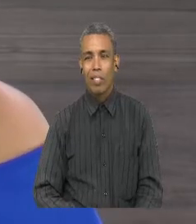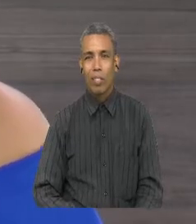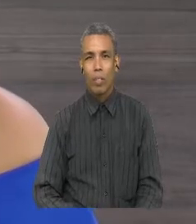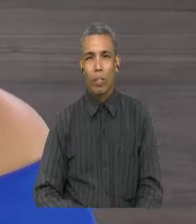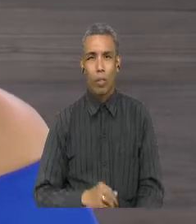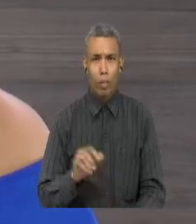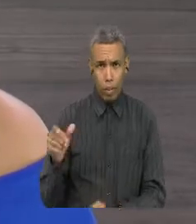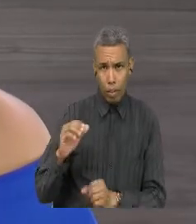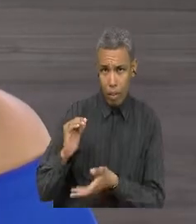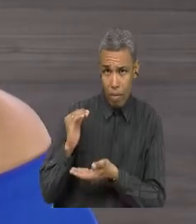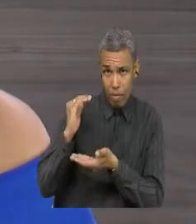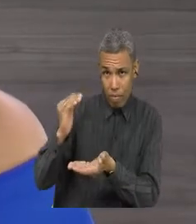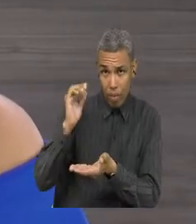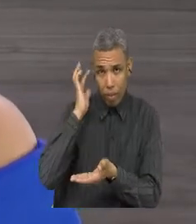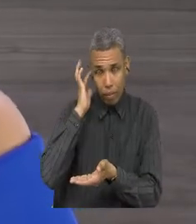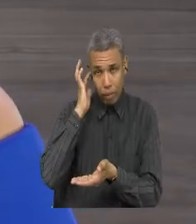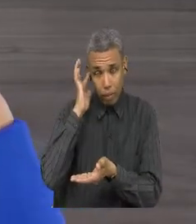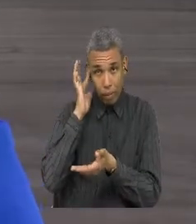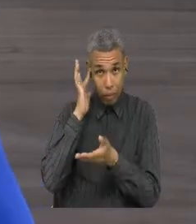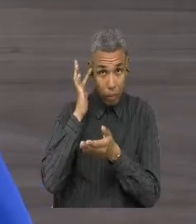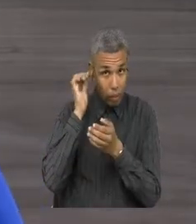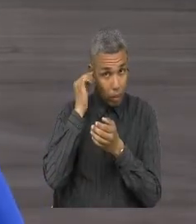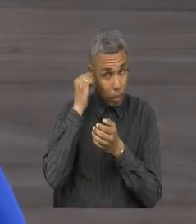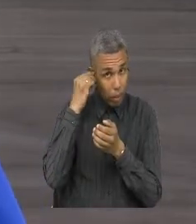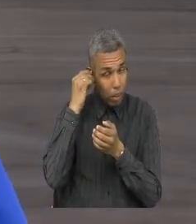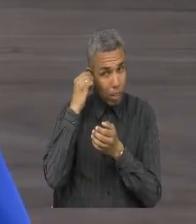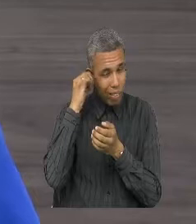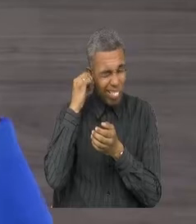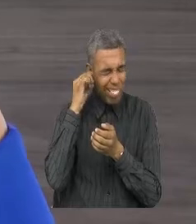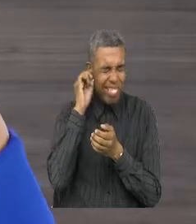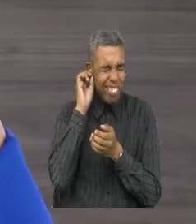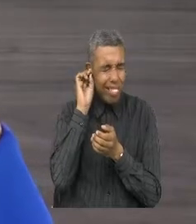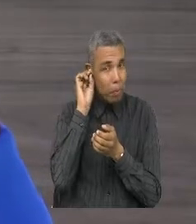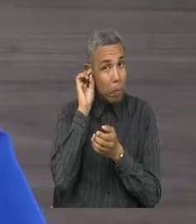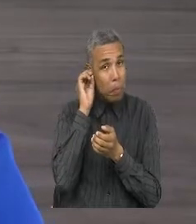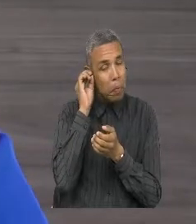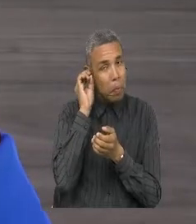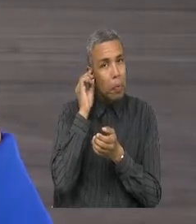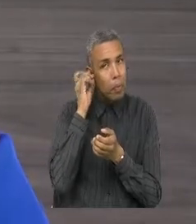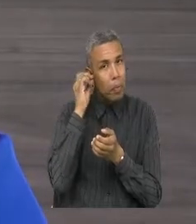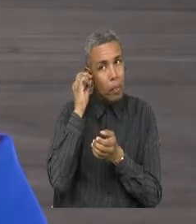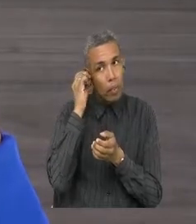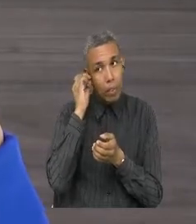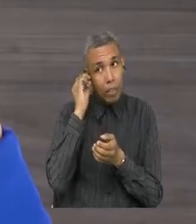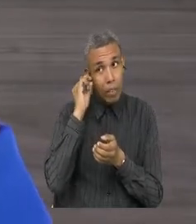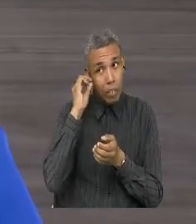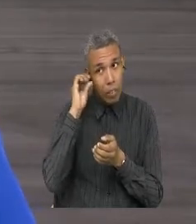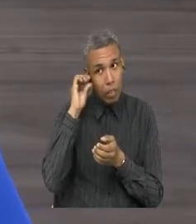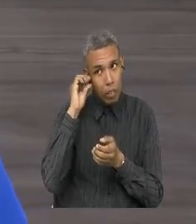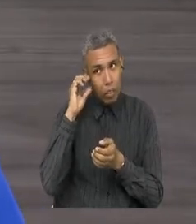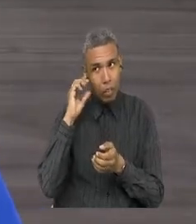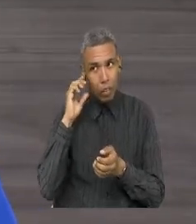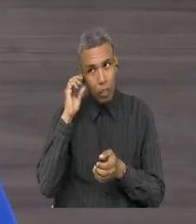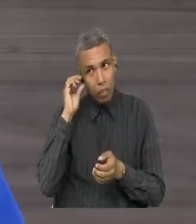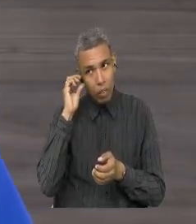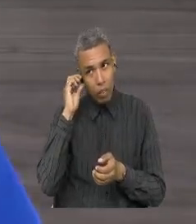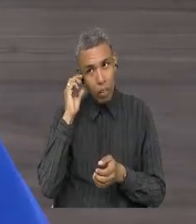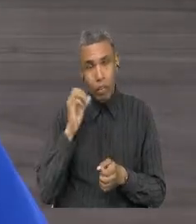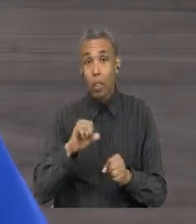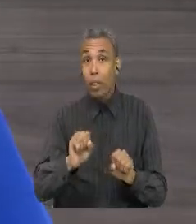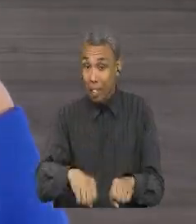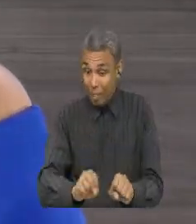¿no? A ver, Isa, ¿qué me dices? ¡Uy, caramba, doña Elisa! Necesitas